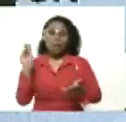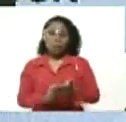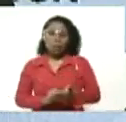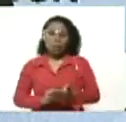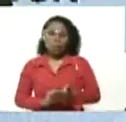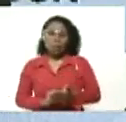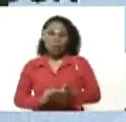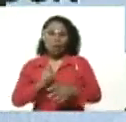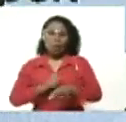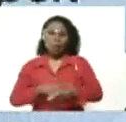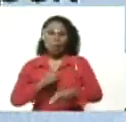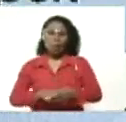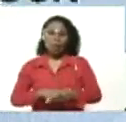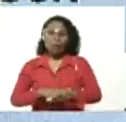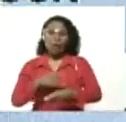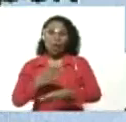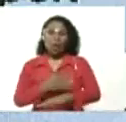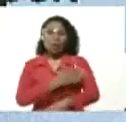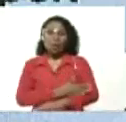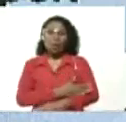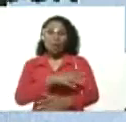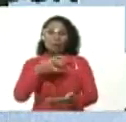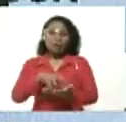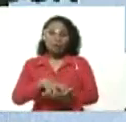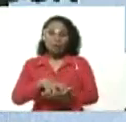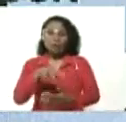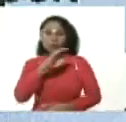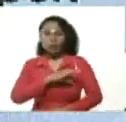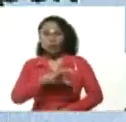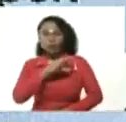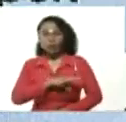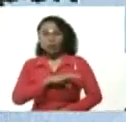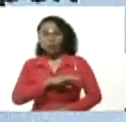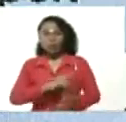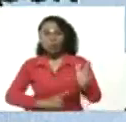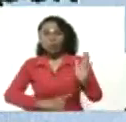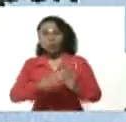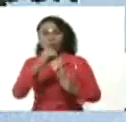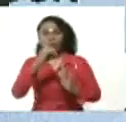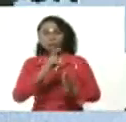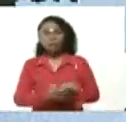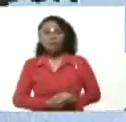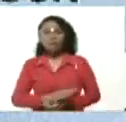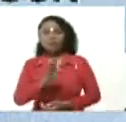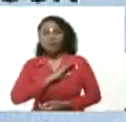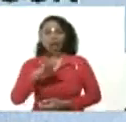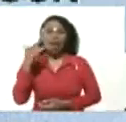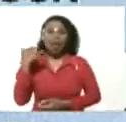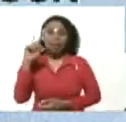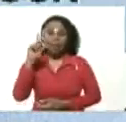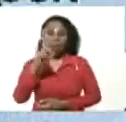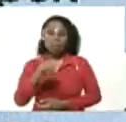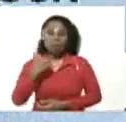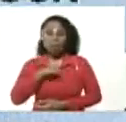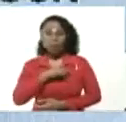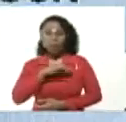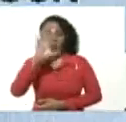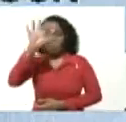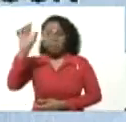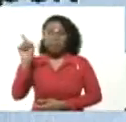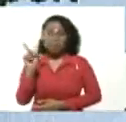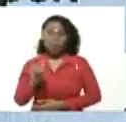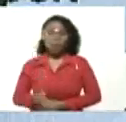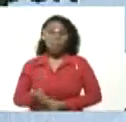a los momentos previos a los estados sociales y a los estados desarrollistas. Tenemos también en todos nuestros países, y esto es muy